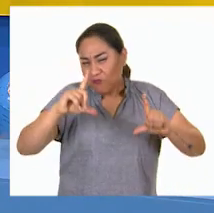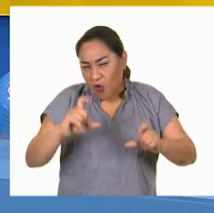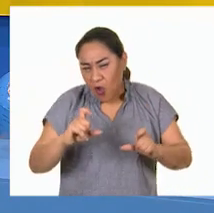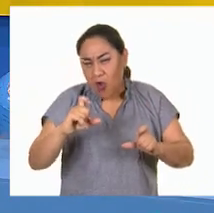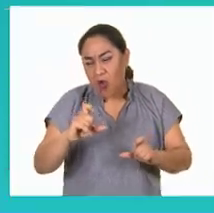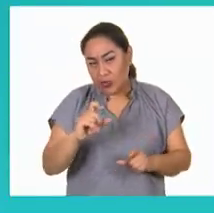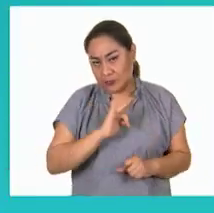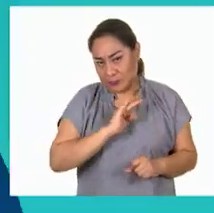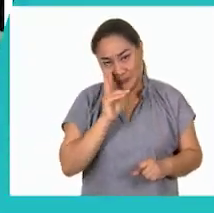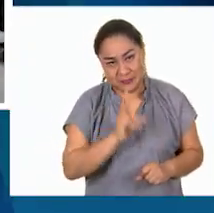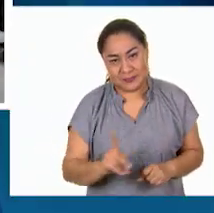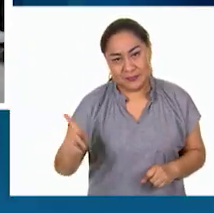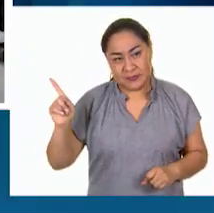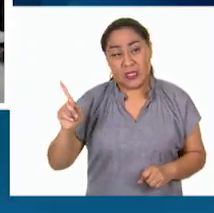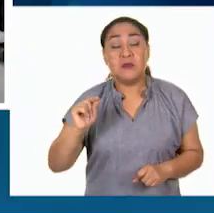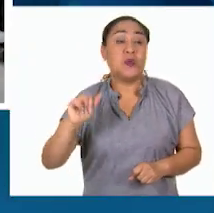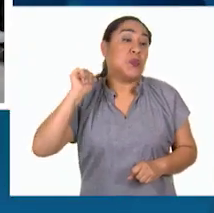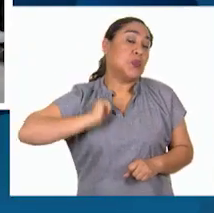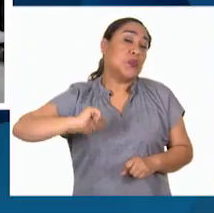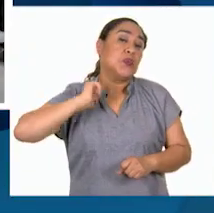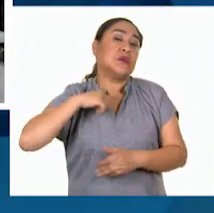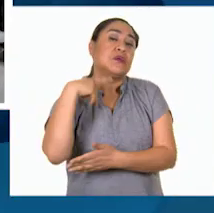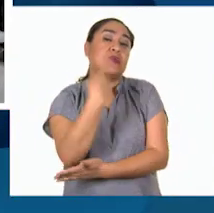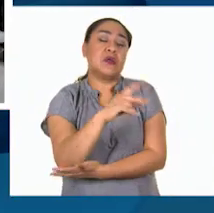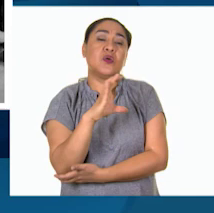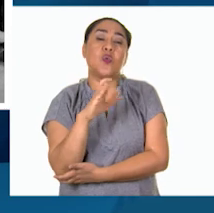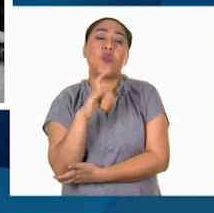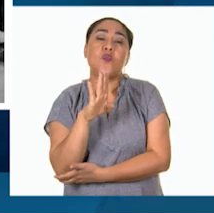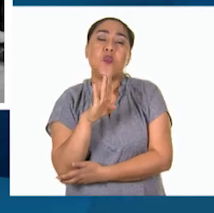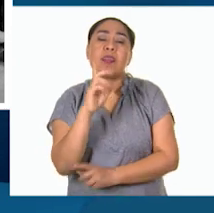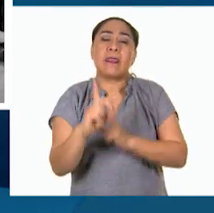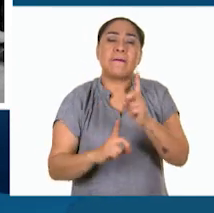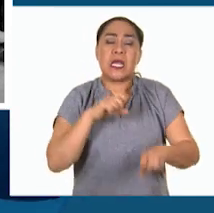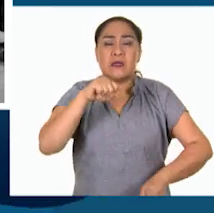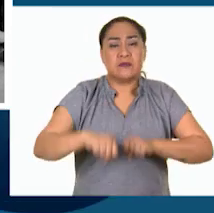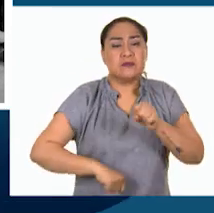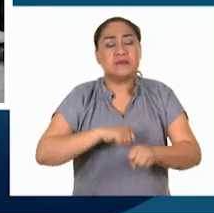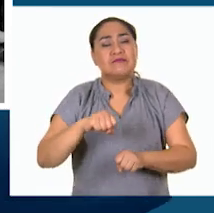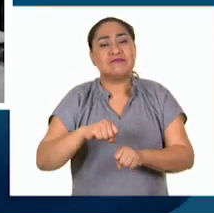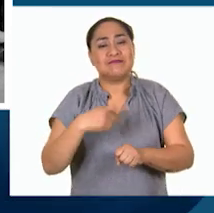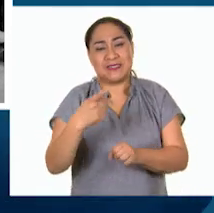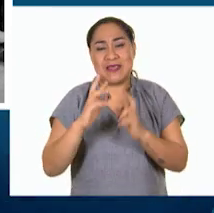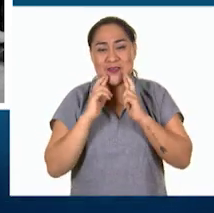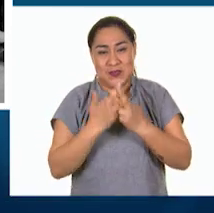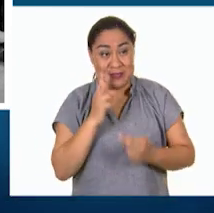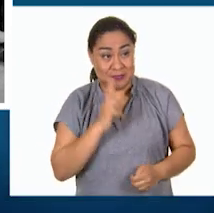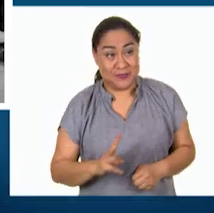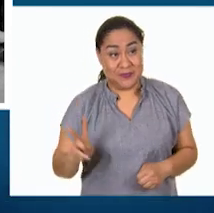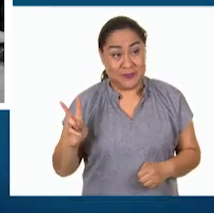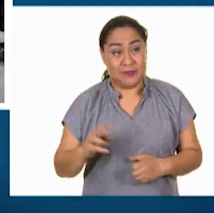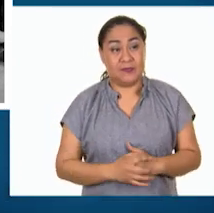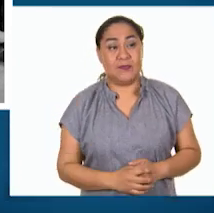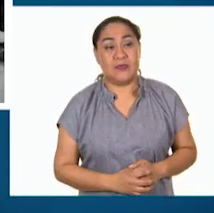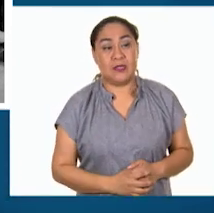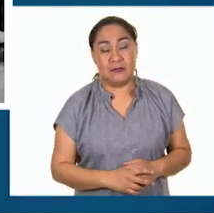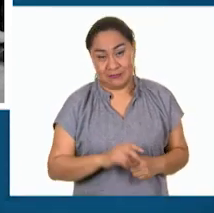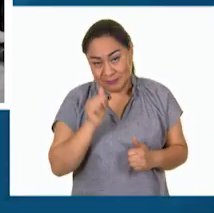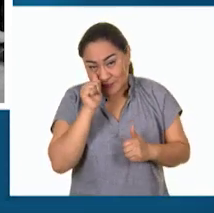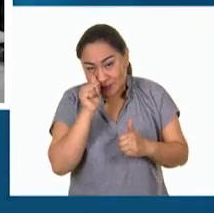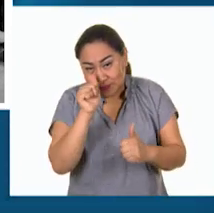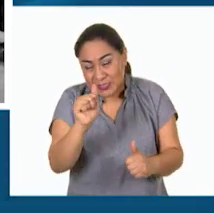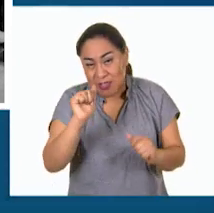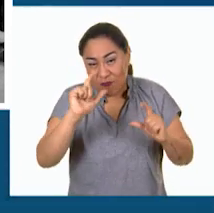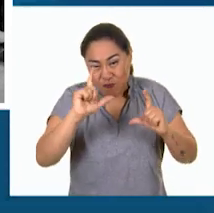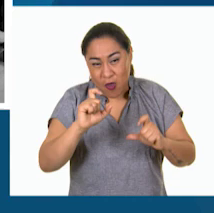donde podemos ver cómo eran los clubes deportivos de ciclistas que se reunían en aquella época. Miren, Observemos la fotografía con